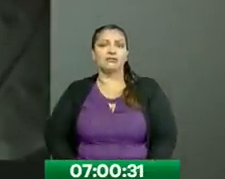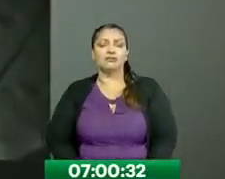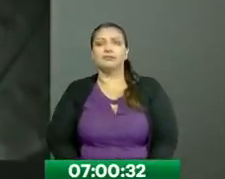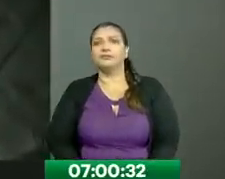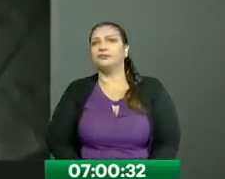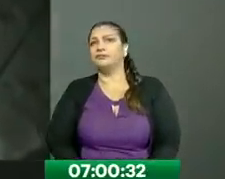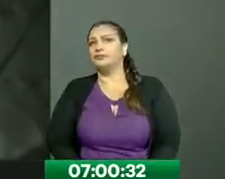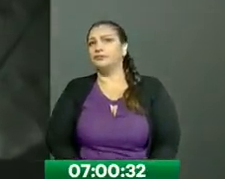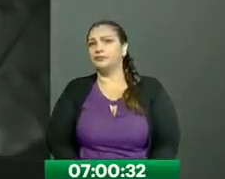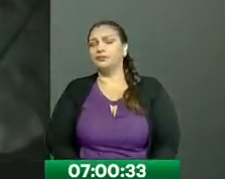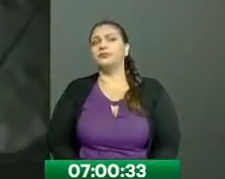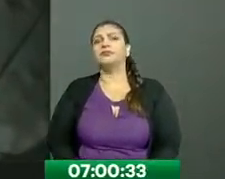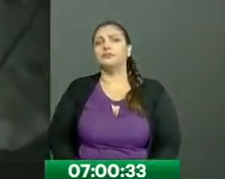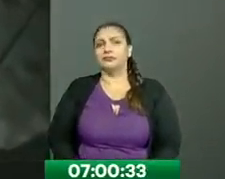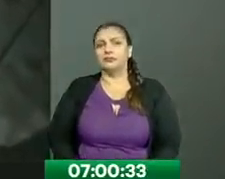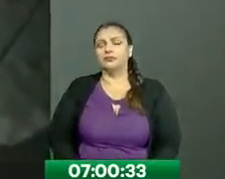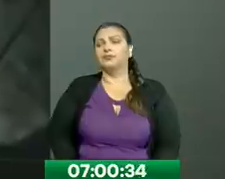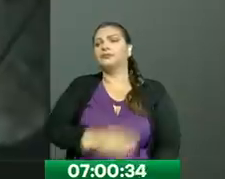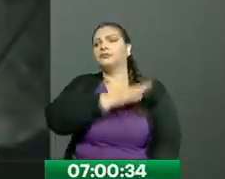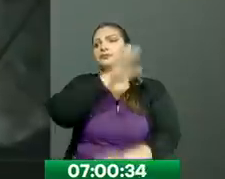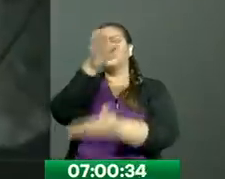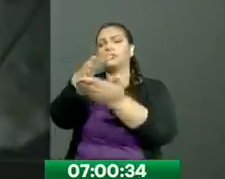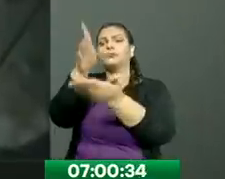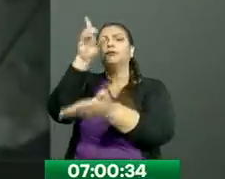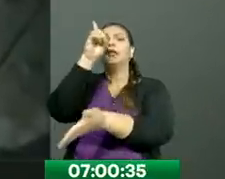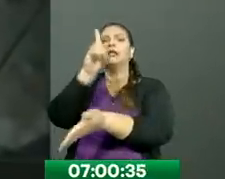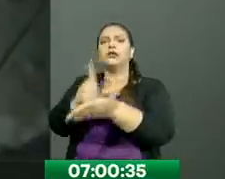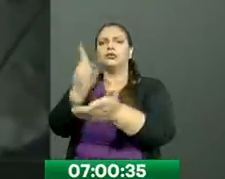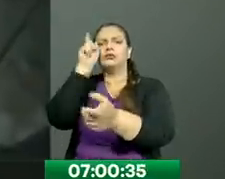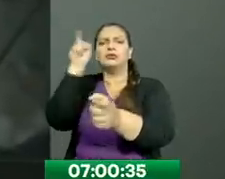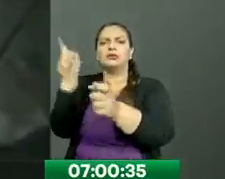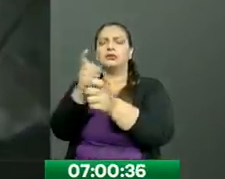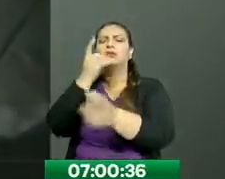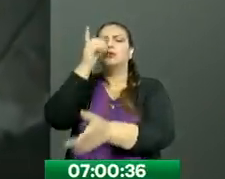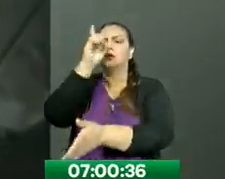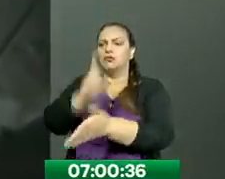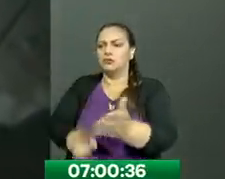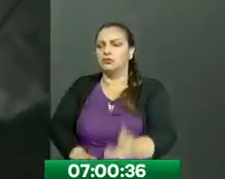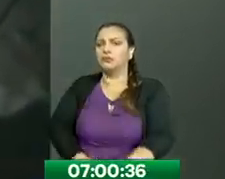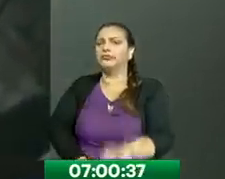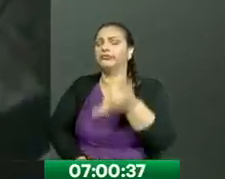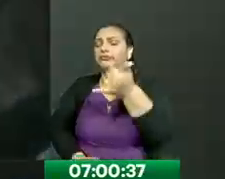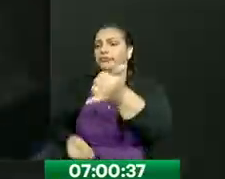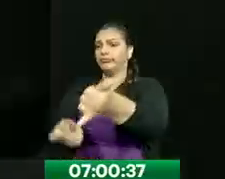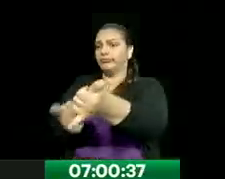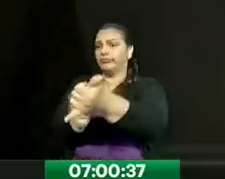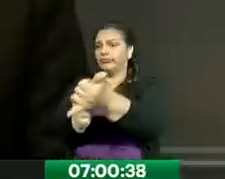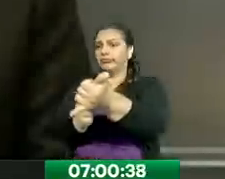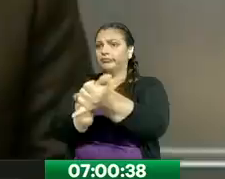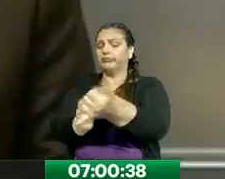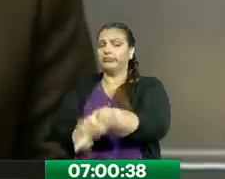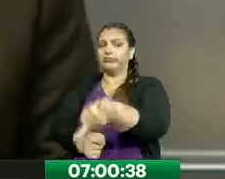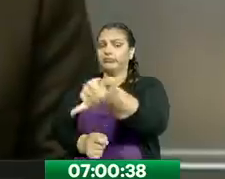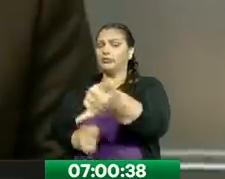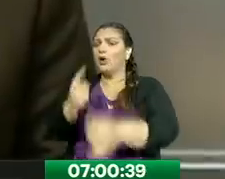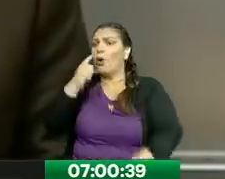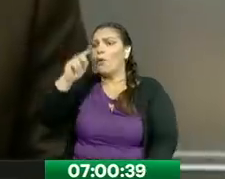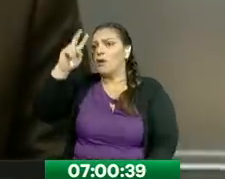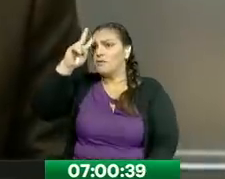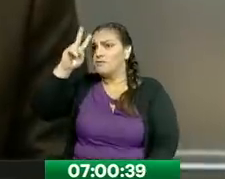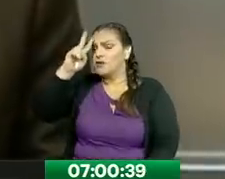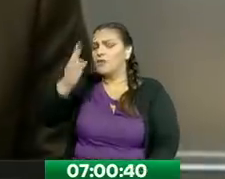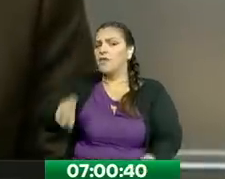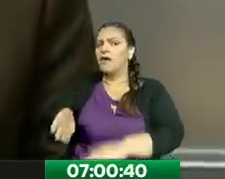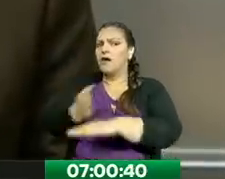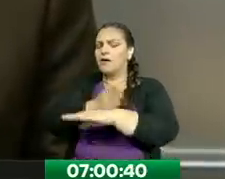pues se puede evidenciar el vídeo antes mencionado y que posteriormente se habría faltado una cita con la menor de edad en